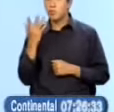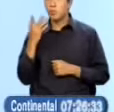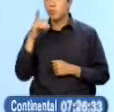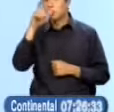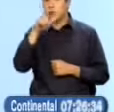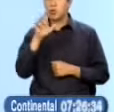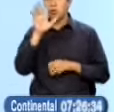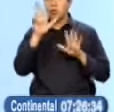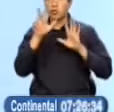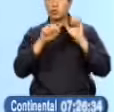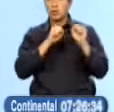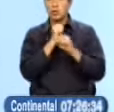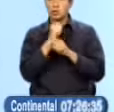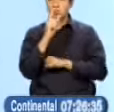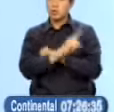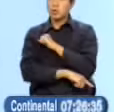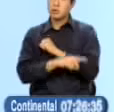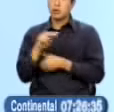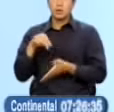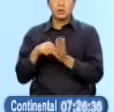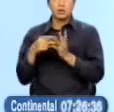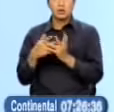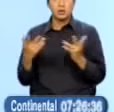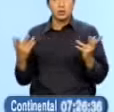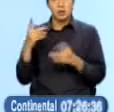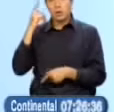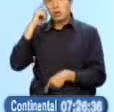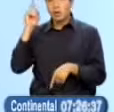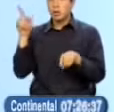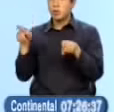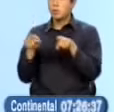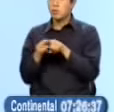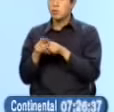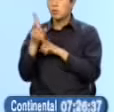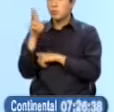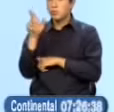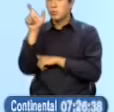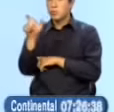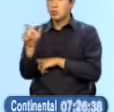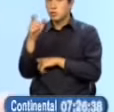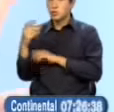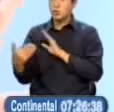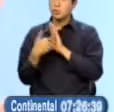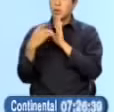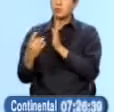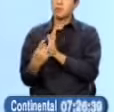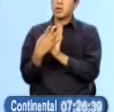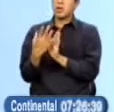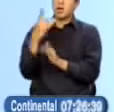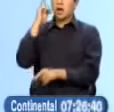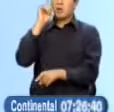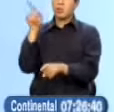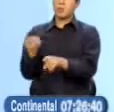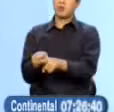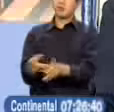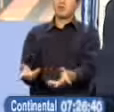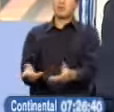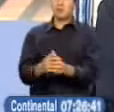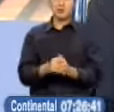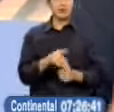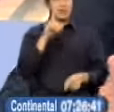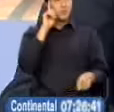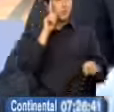ocho años lo que demuestra es que hiciste es un acuerdo con los mismos que te dieron el golpe de estado hace es una escuela cuando hay acuerdos